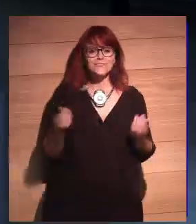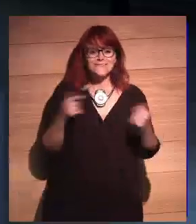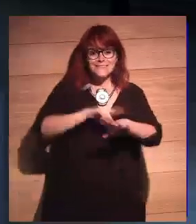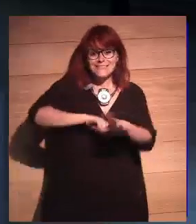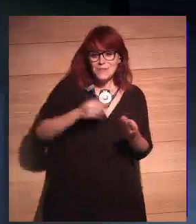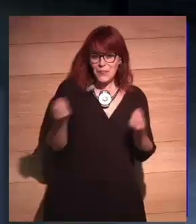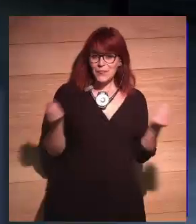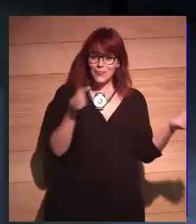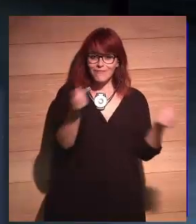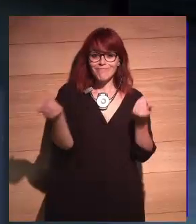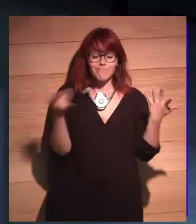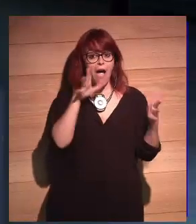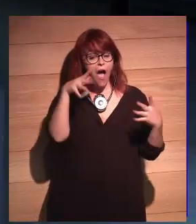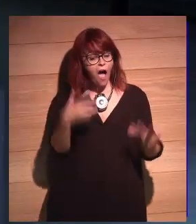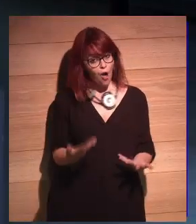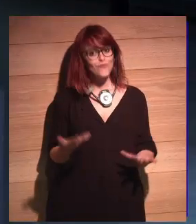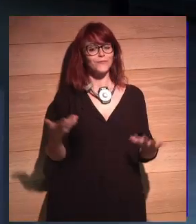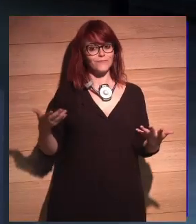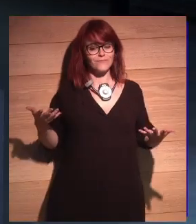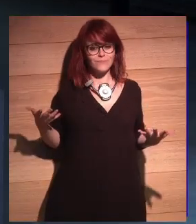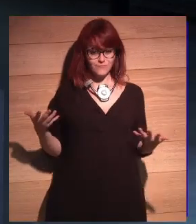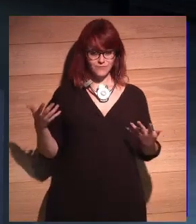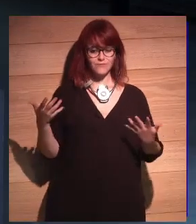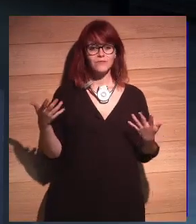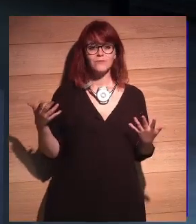demás. Entonces, ahora mismo,